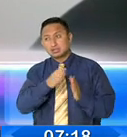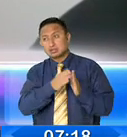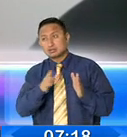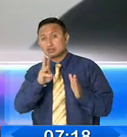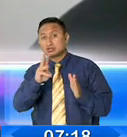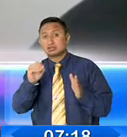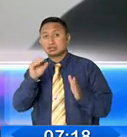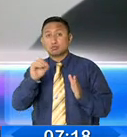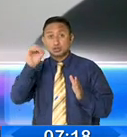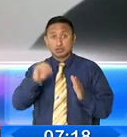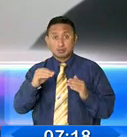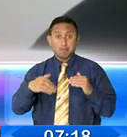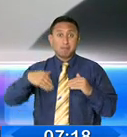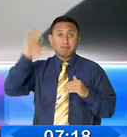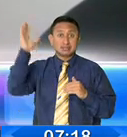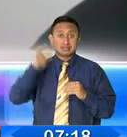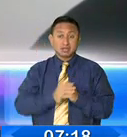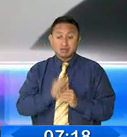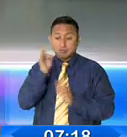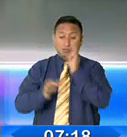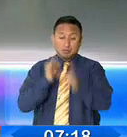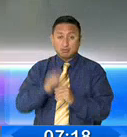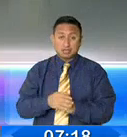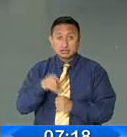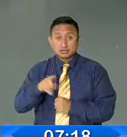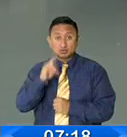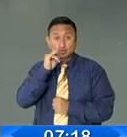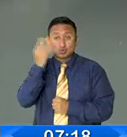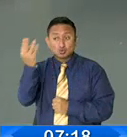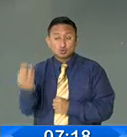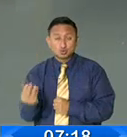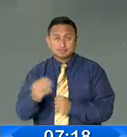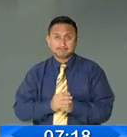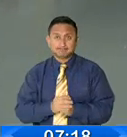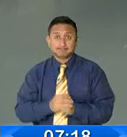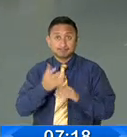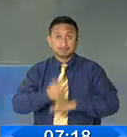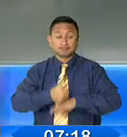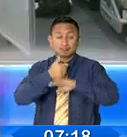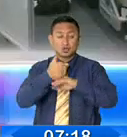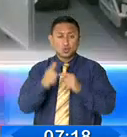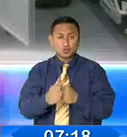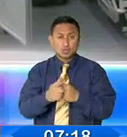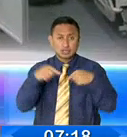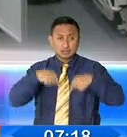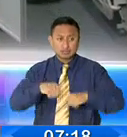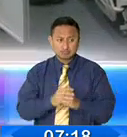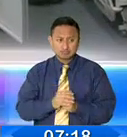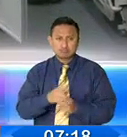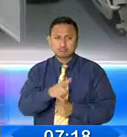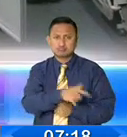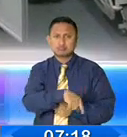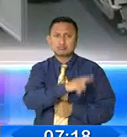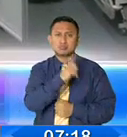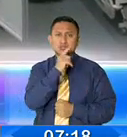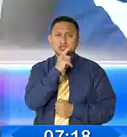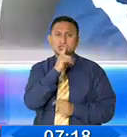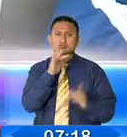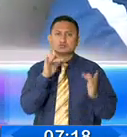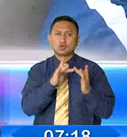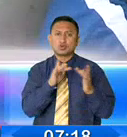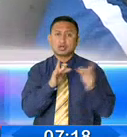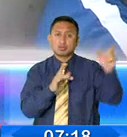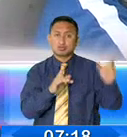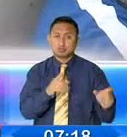está afectando a grupos de menor edad. Afirma que las autoridades deben tomar medidas urgentes, como detectar quienes hayan mantenido contacto con el